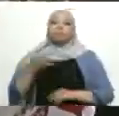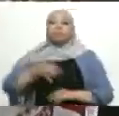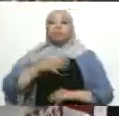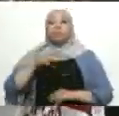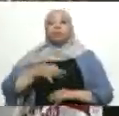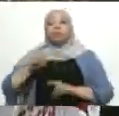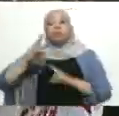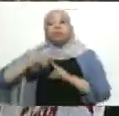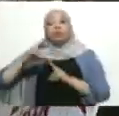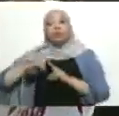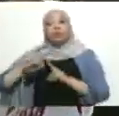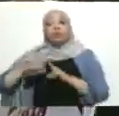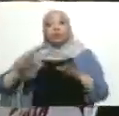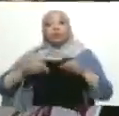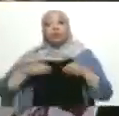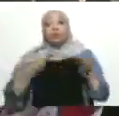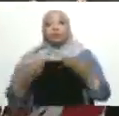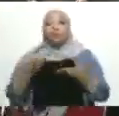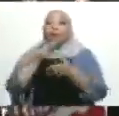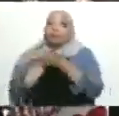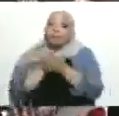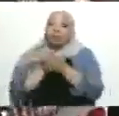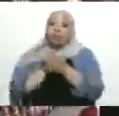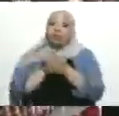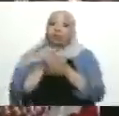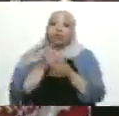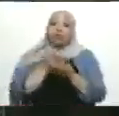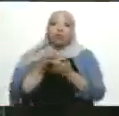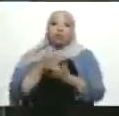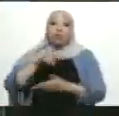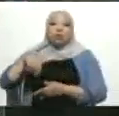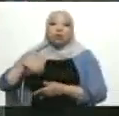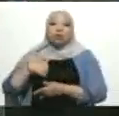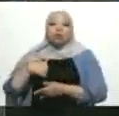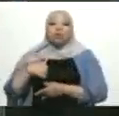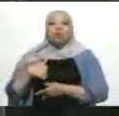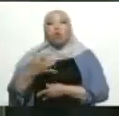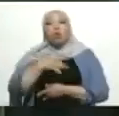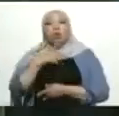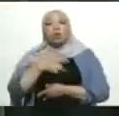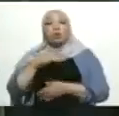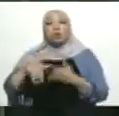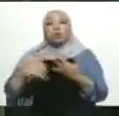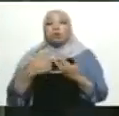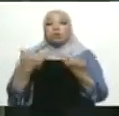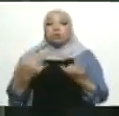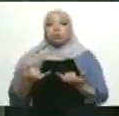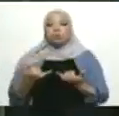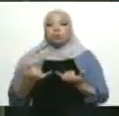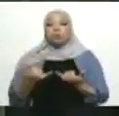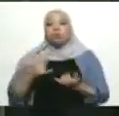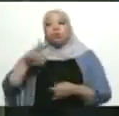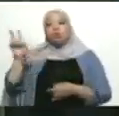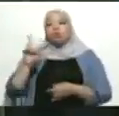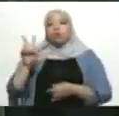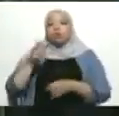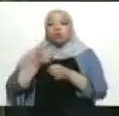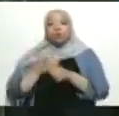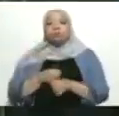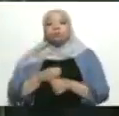Táchira lo recibirá con cariño, con amor, con agradecimiento, porque usted también estuvo con nosotros aquí en esta